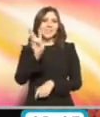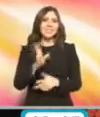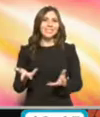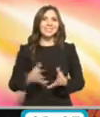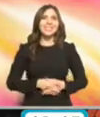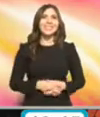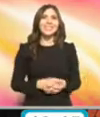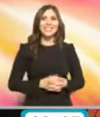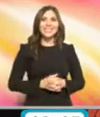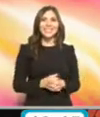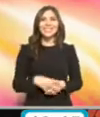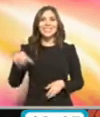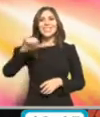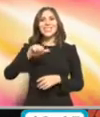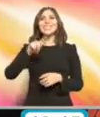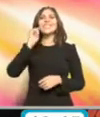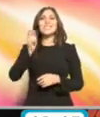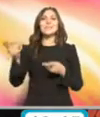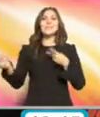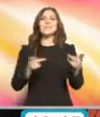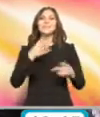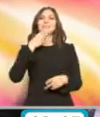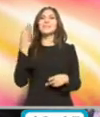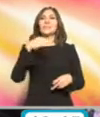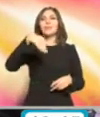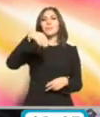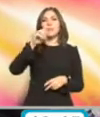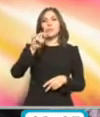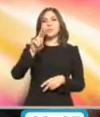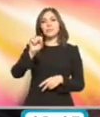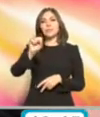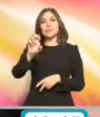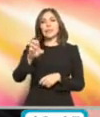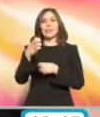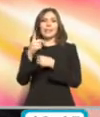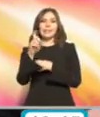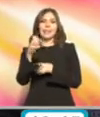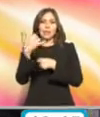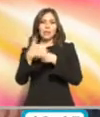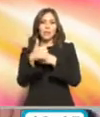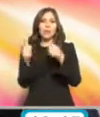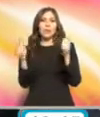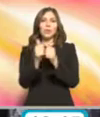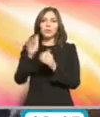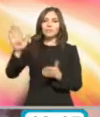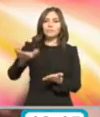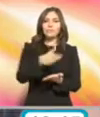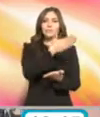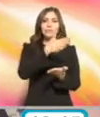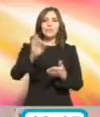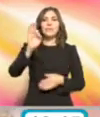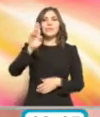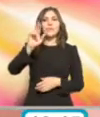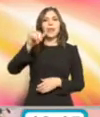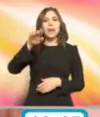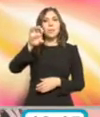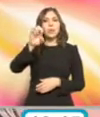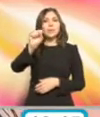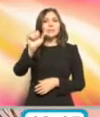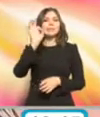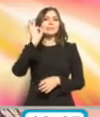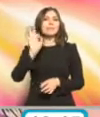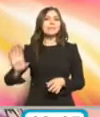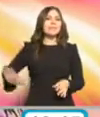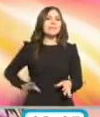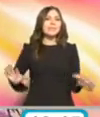preparar? El día de hoy les vamos a preparar un mousse de yogur con una jalea de frambuesa, muy ad hoc para esta temporada de calorcito.